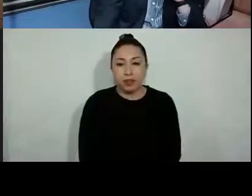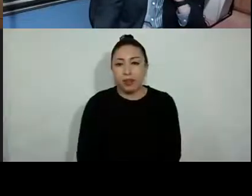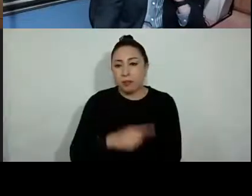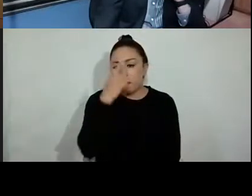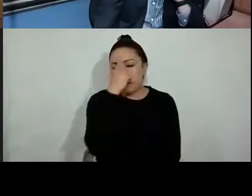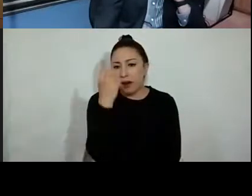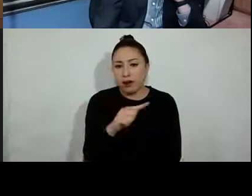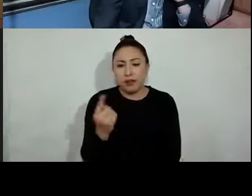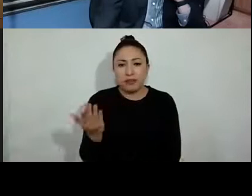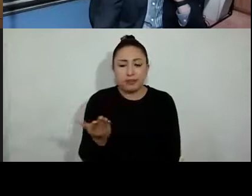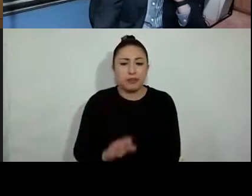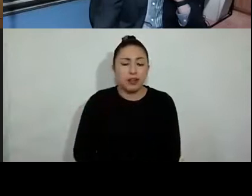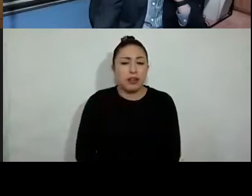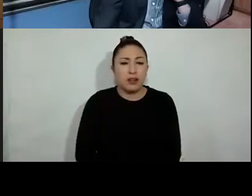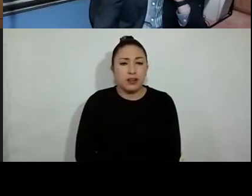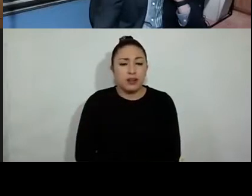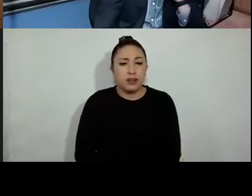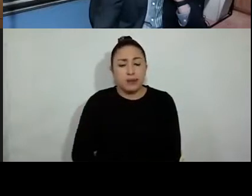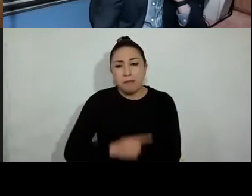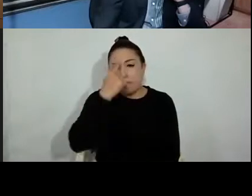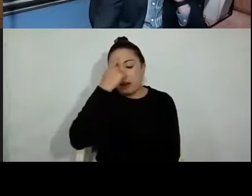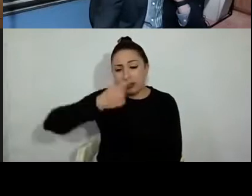de estarle